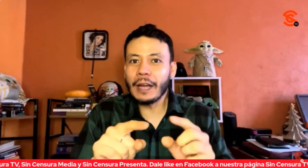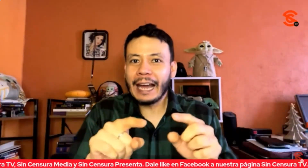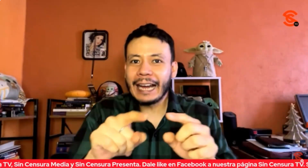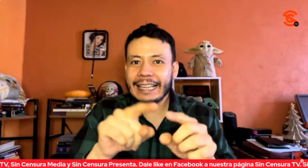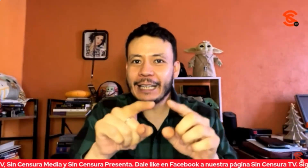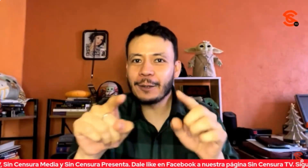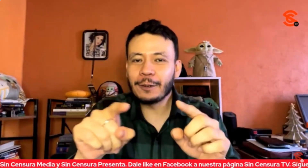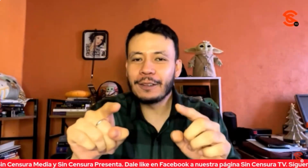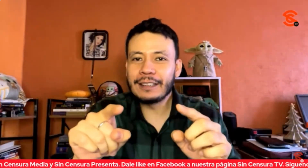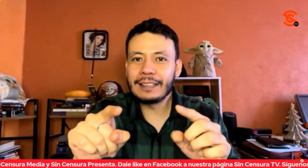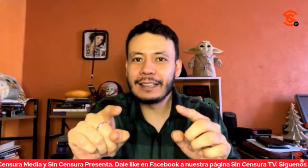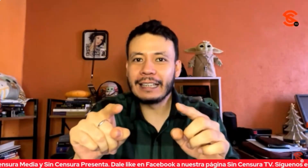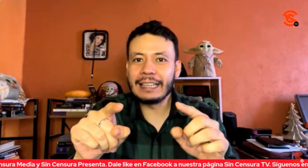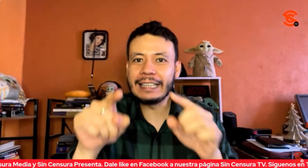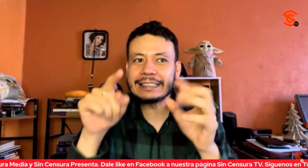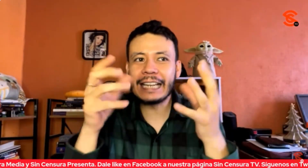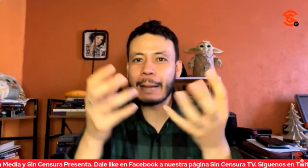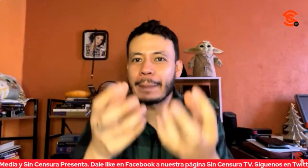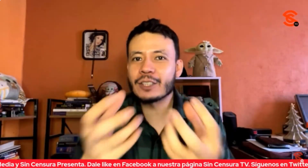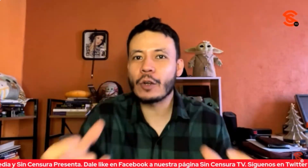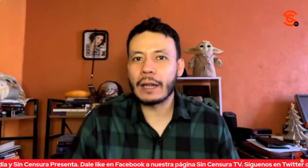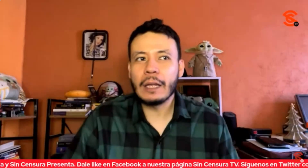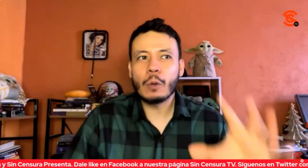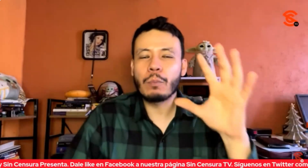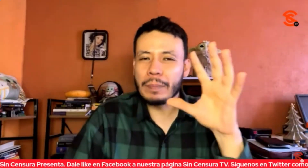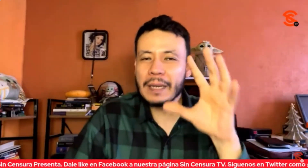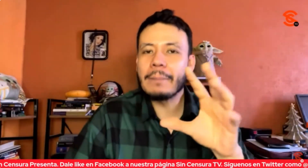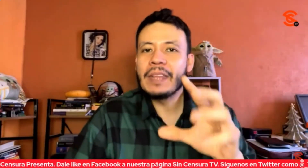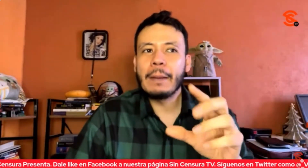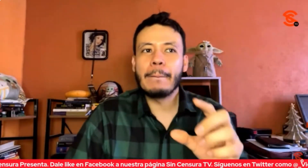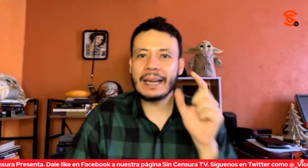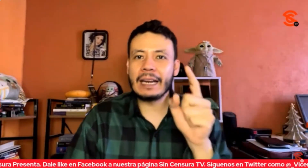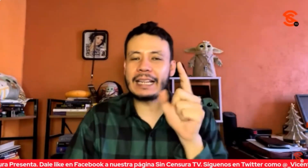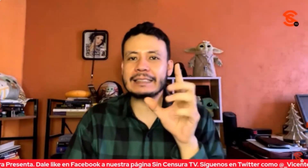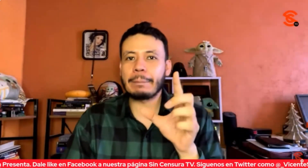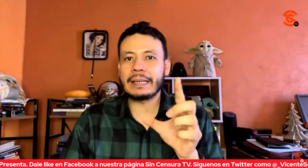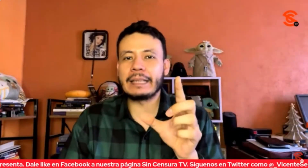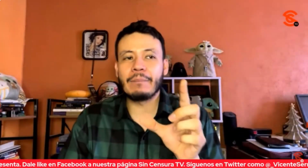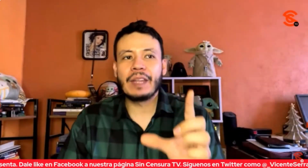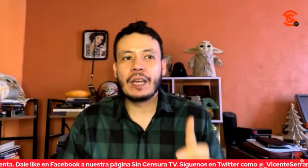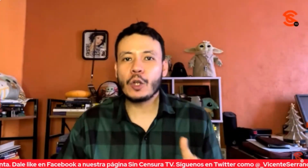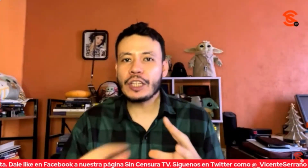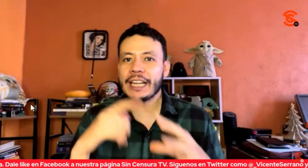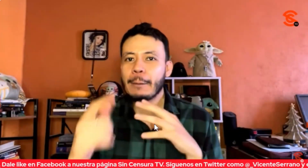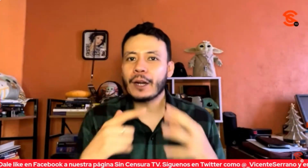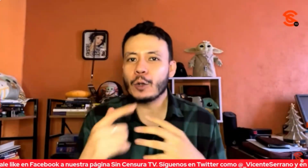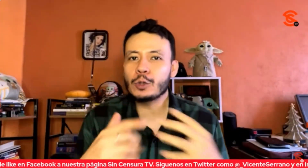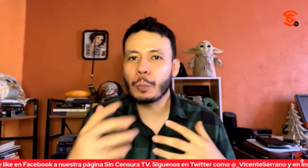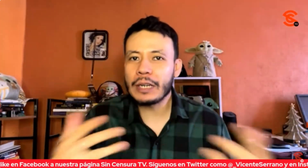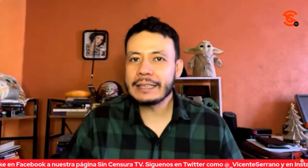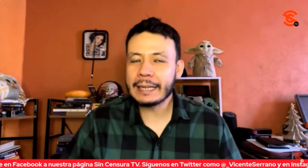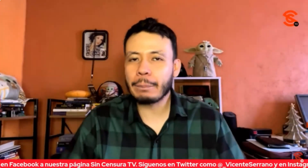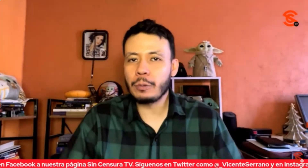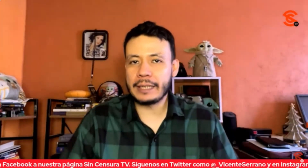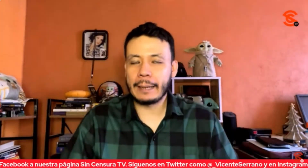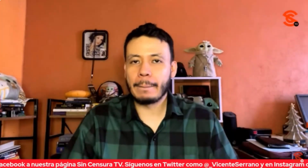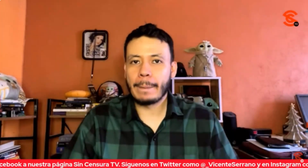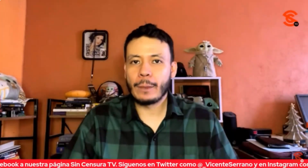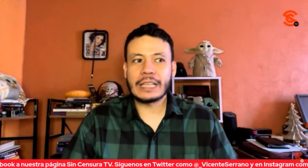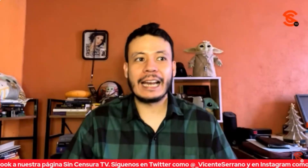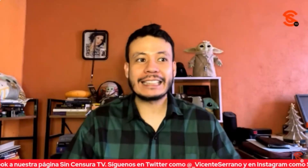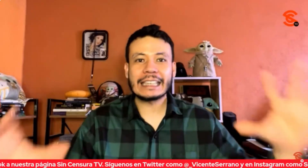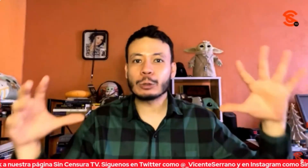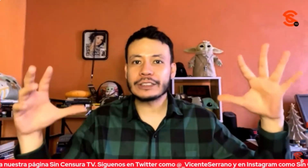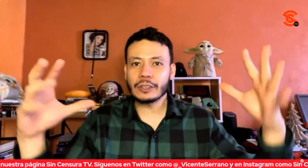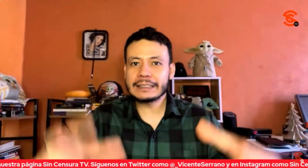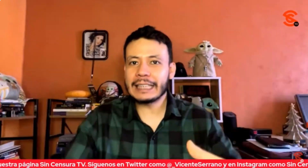Por eso han querido irse a la persona. Miren, vean esta parte. No tiene que ver con su política pública.